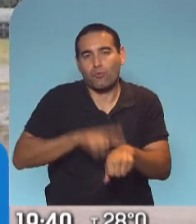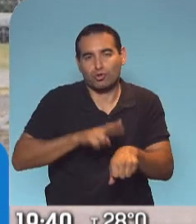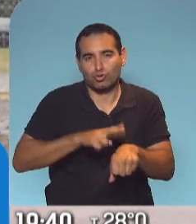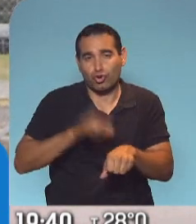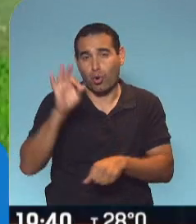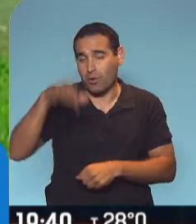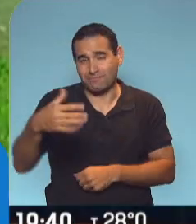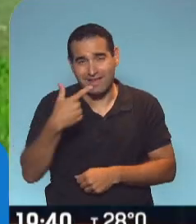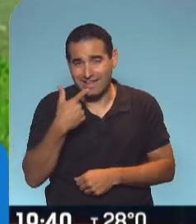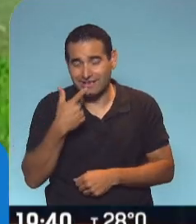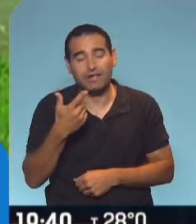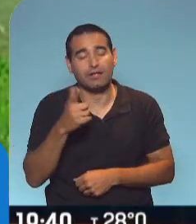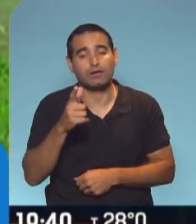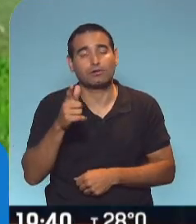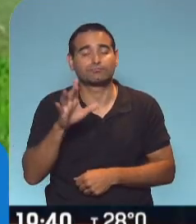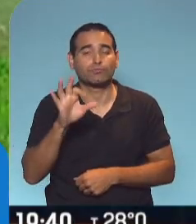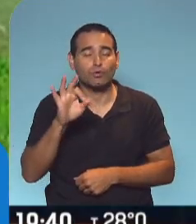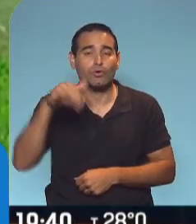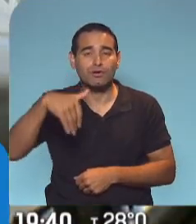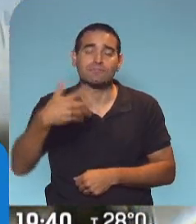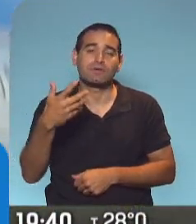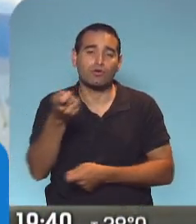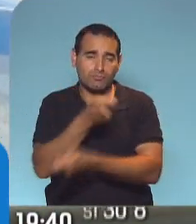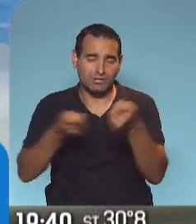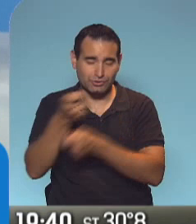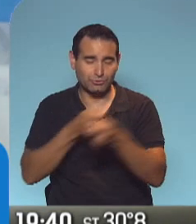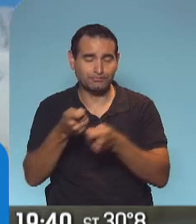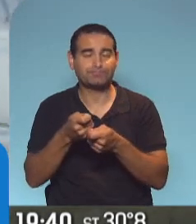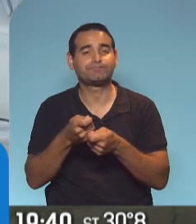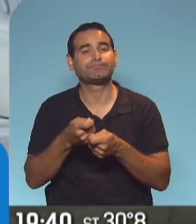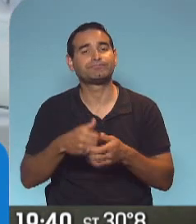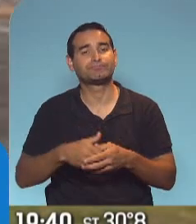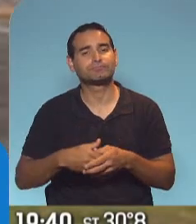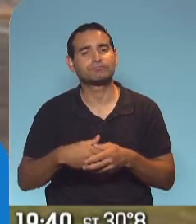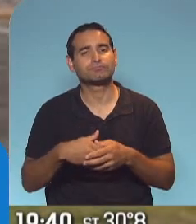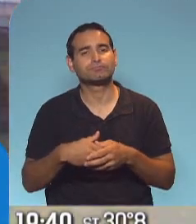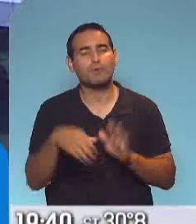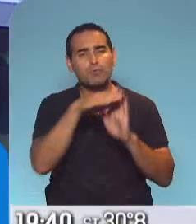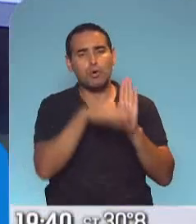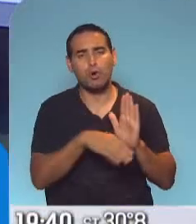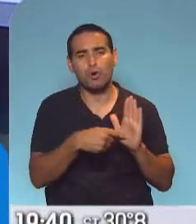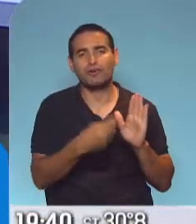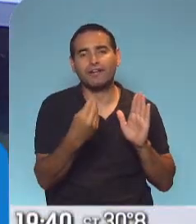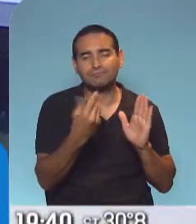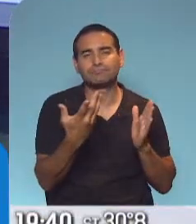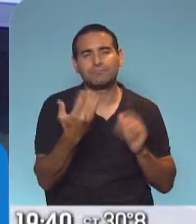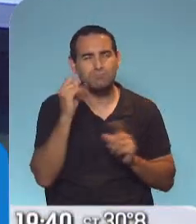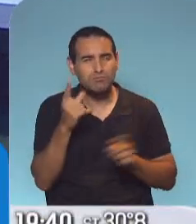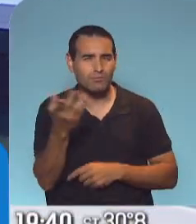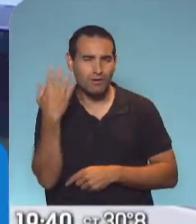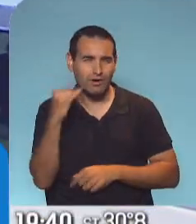Organización Mundial de Comercio y básicamente tiene que ver con anuncios que